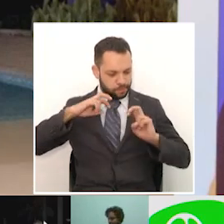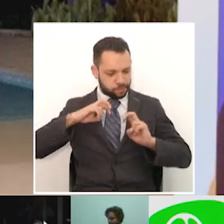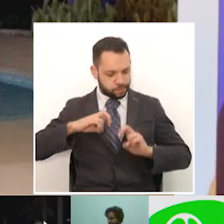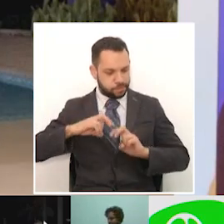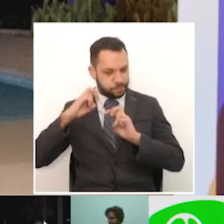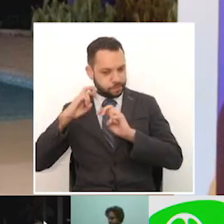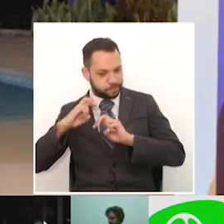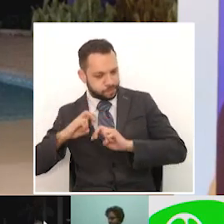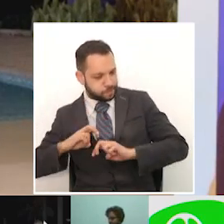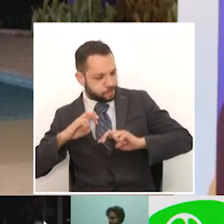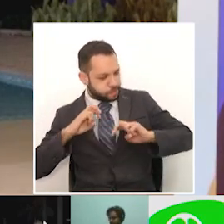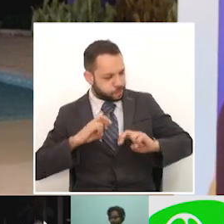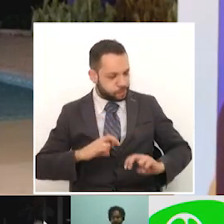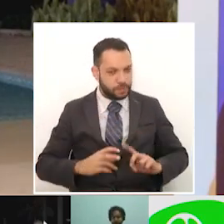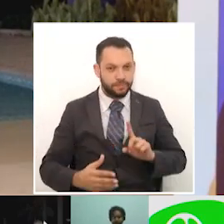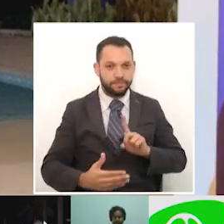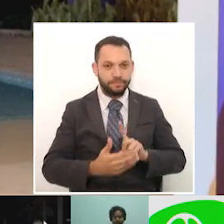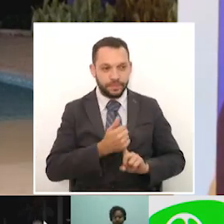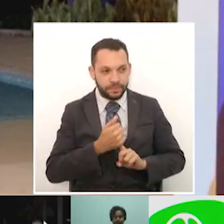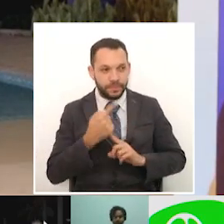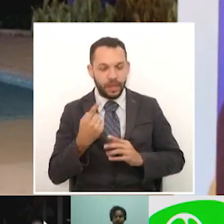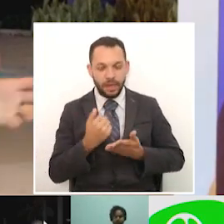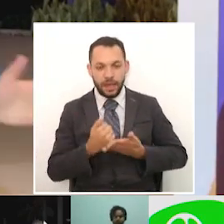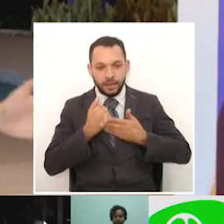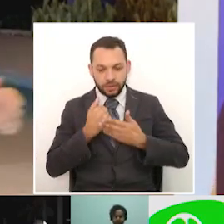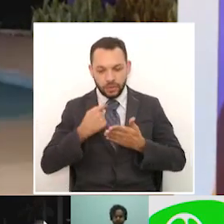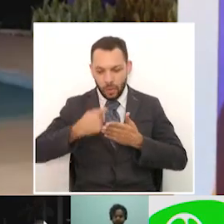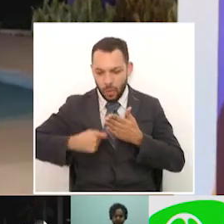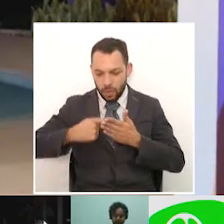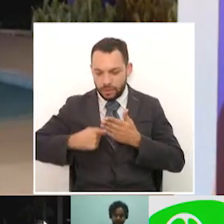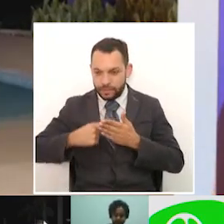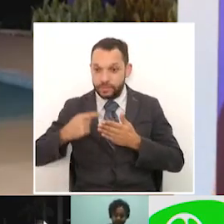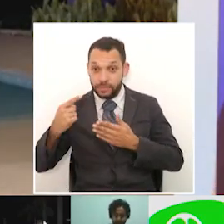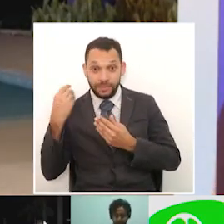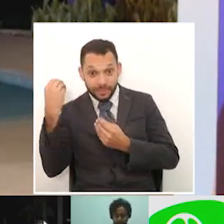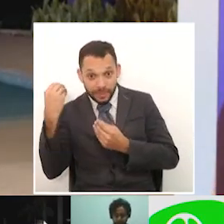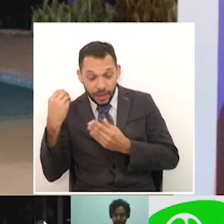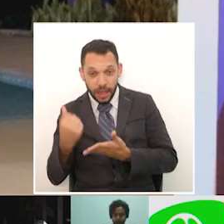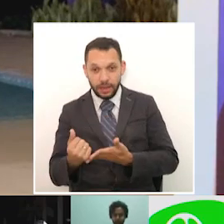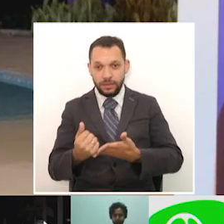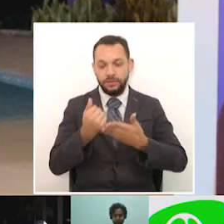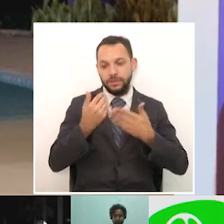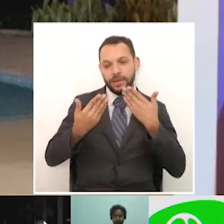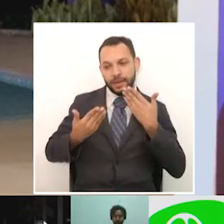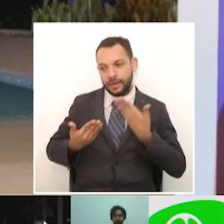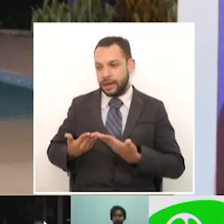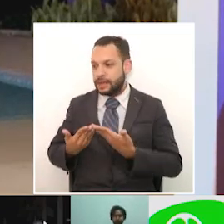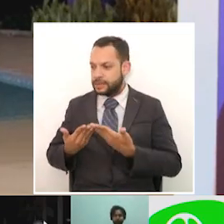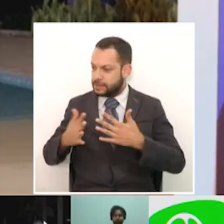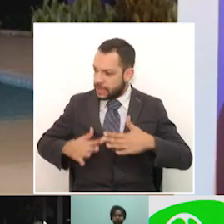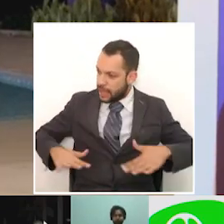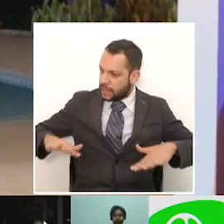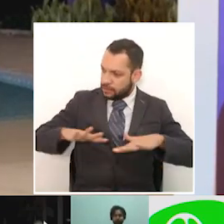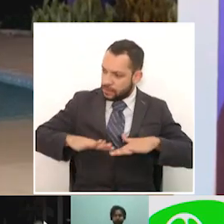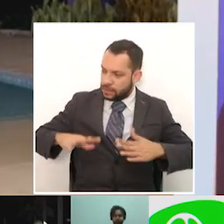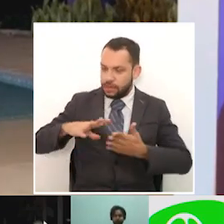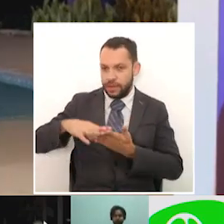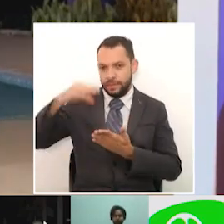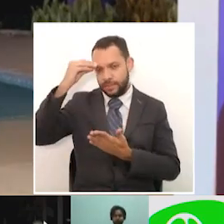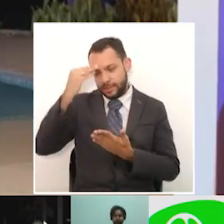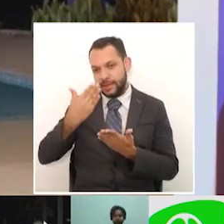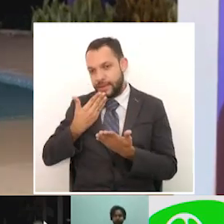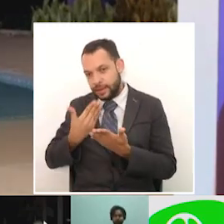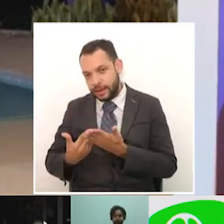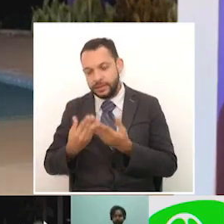desde India, perdón, nos dicen esto y nos lo enseñan. Así que tomemos estas enseñanzas, Padre. A ti mil gracias por este espacio y estas enseñanzas.